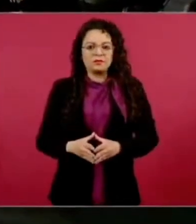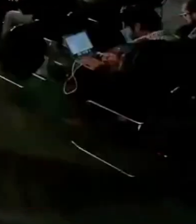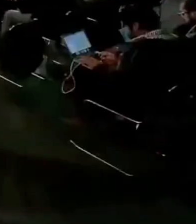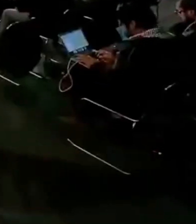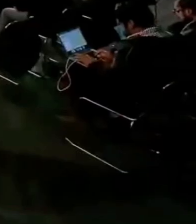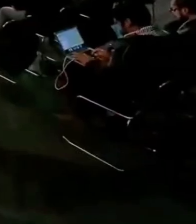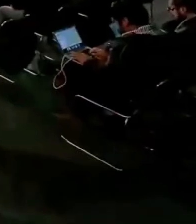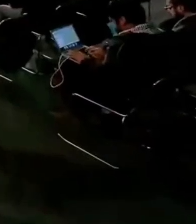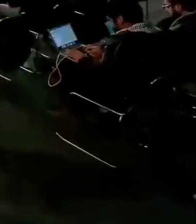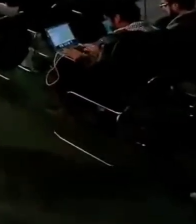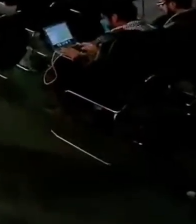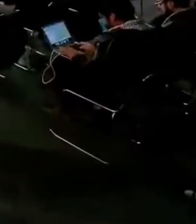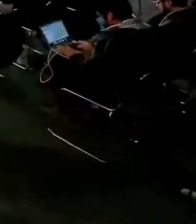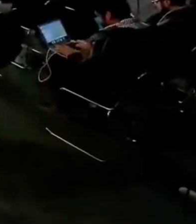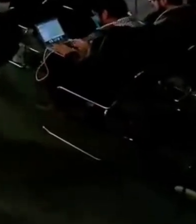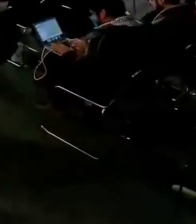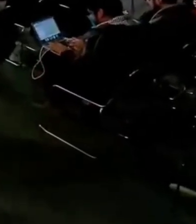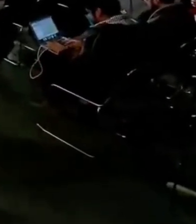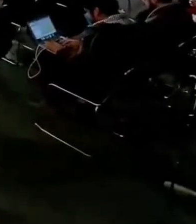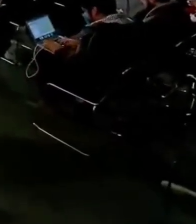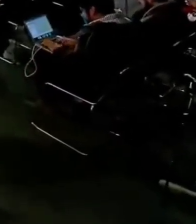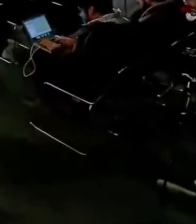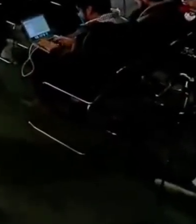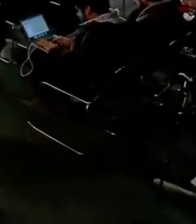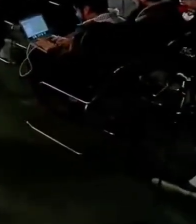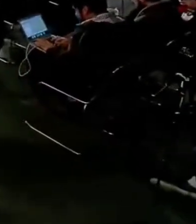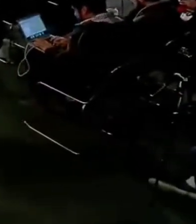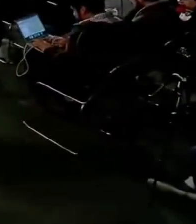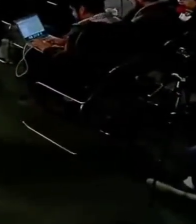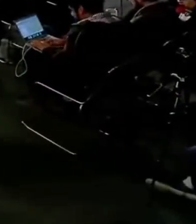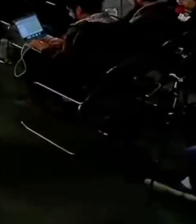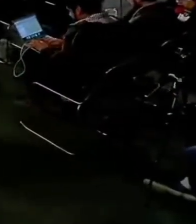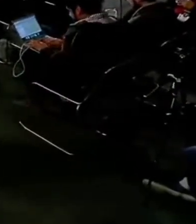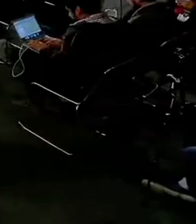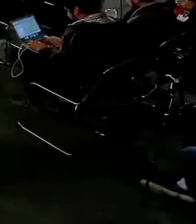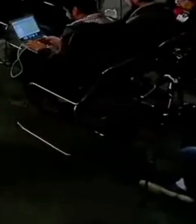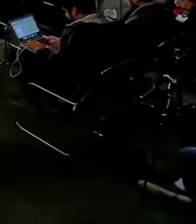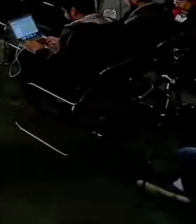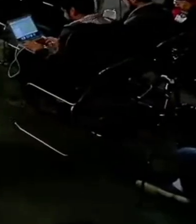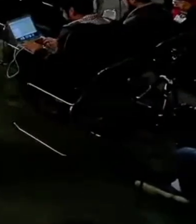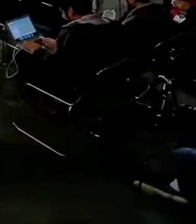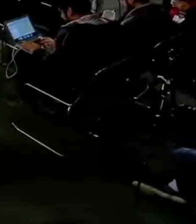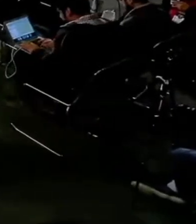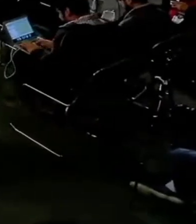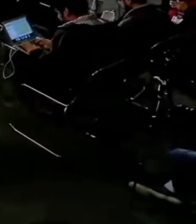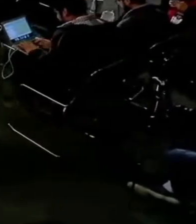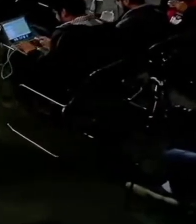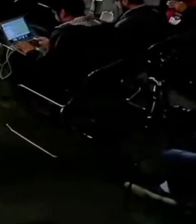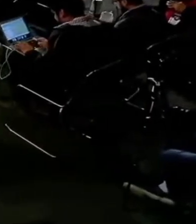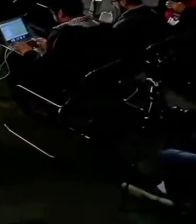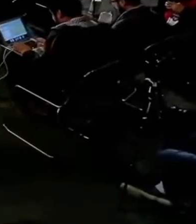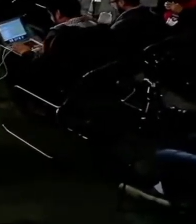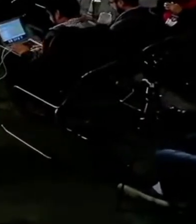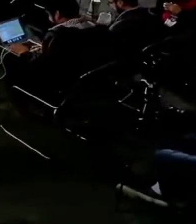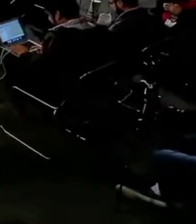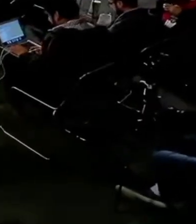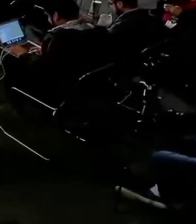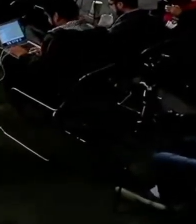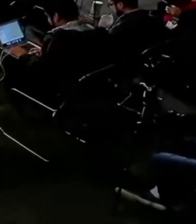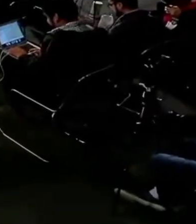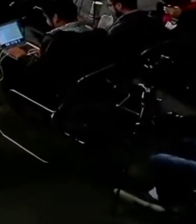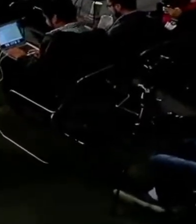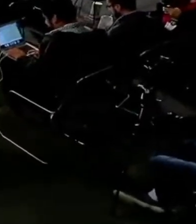El pertenecer a uno de los países con más cultura en el mundo,